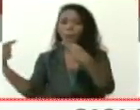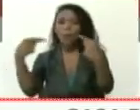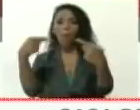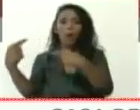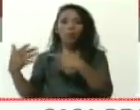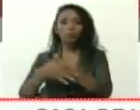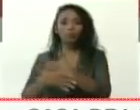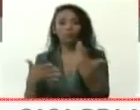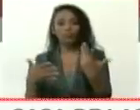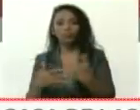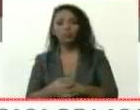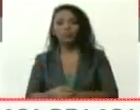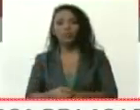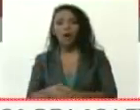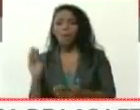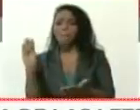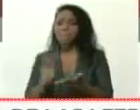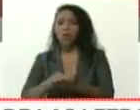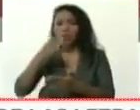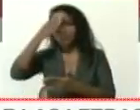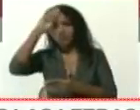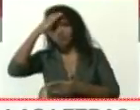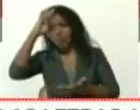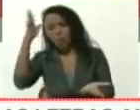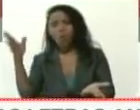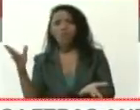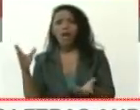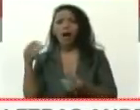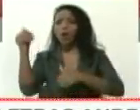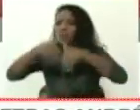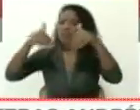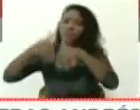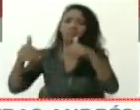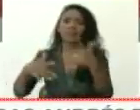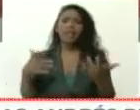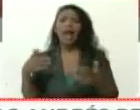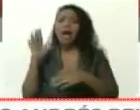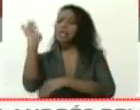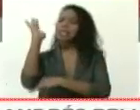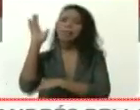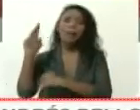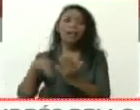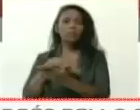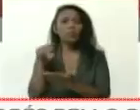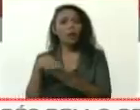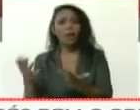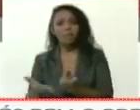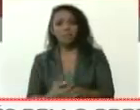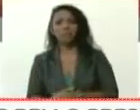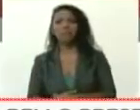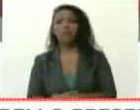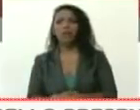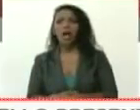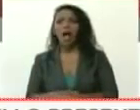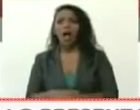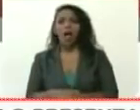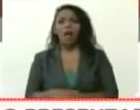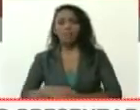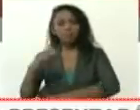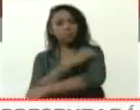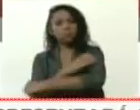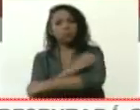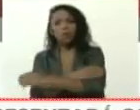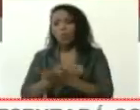Nacional. Ponen en duda su elección como presidente de la Asamblea Nacional. La oposición en su